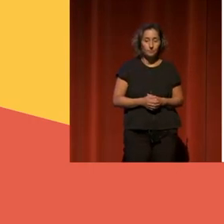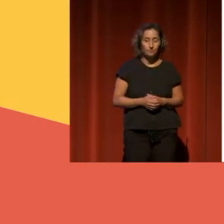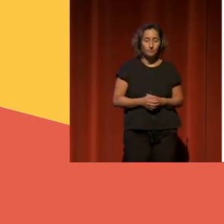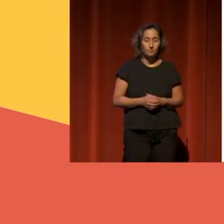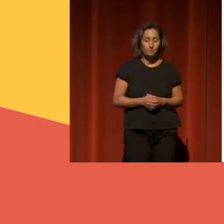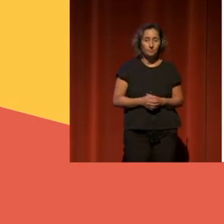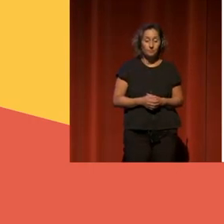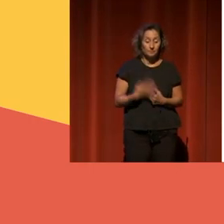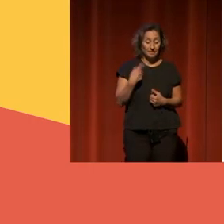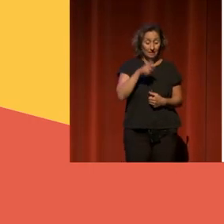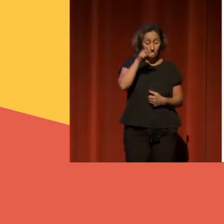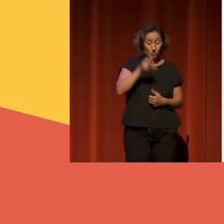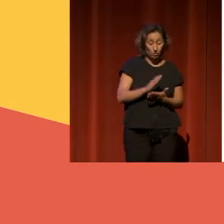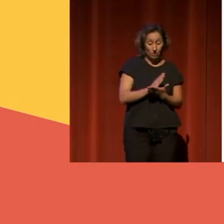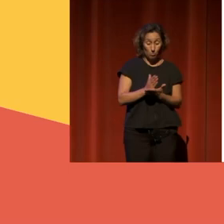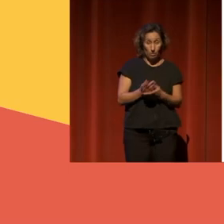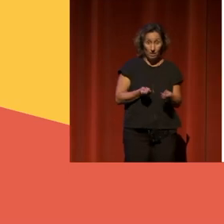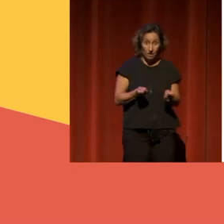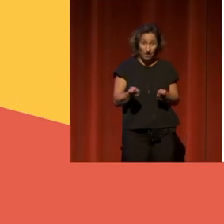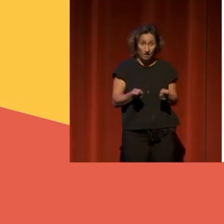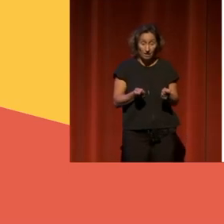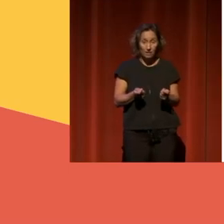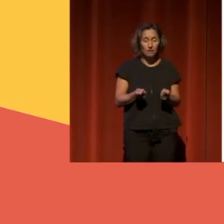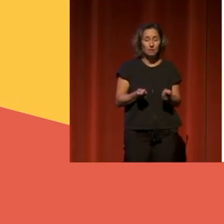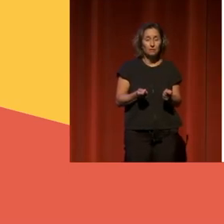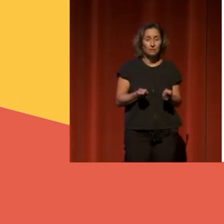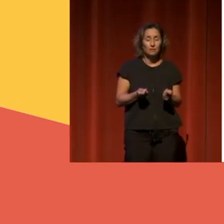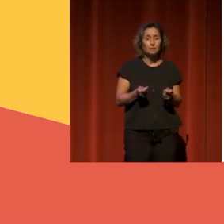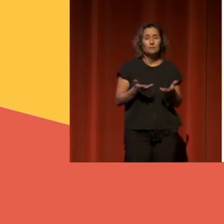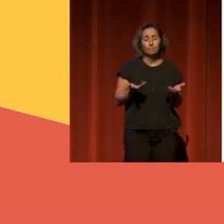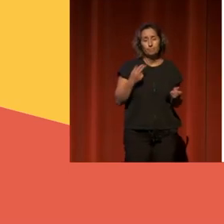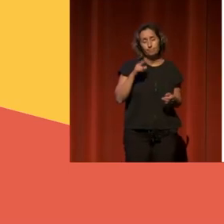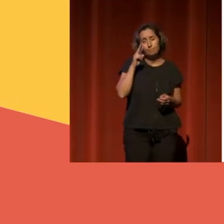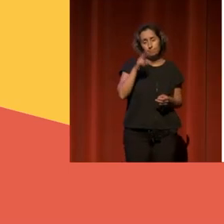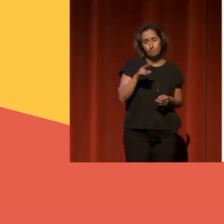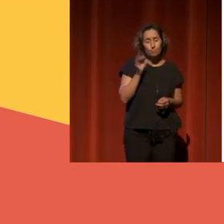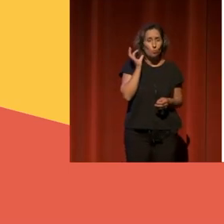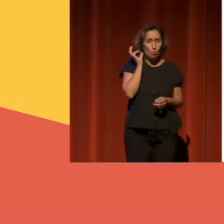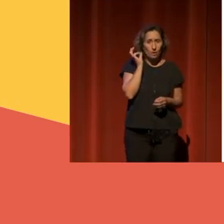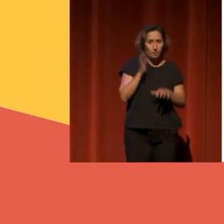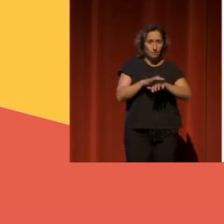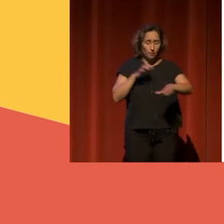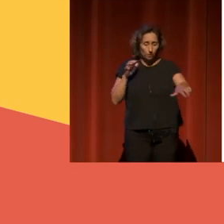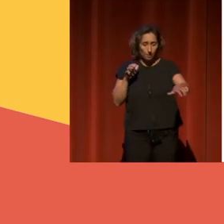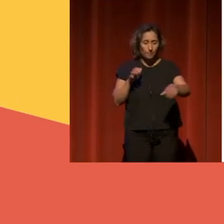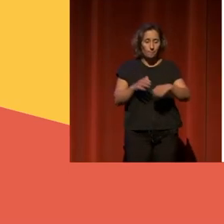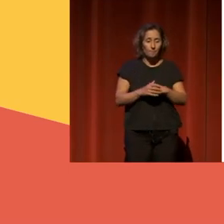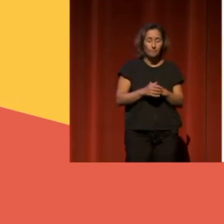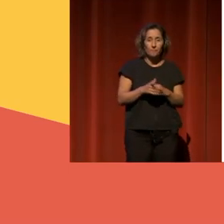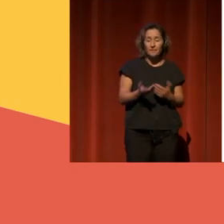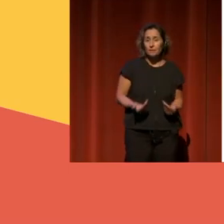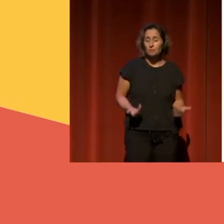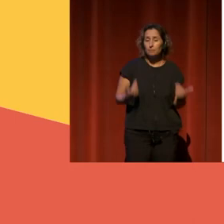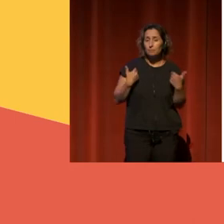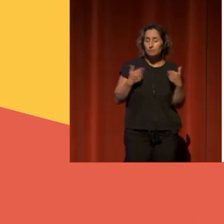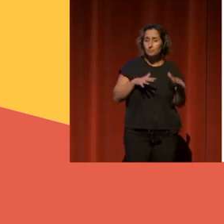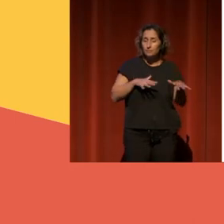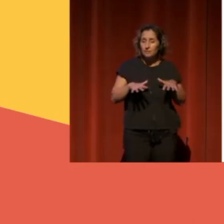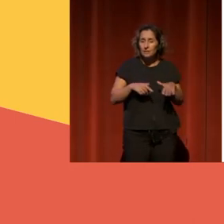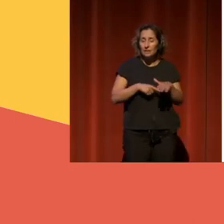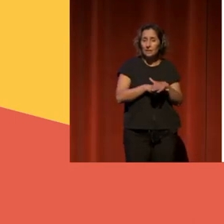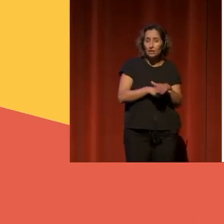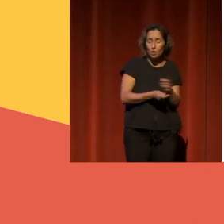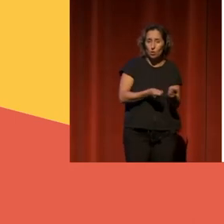persona dinamizadora, pues mayormente, como se ve, son mujeres que se encargan de la dinamización, la gestión